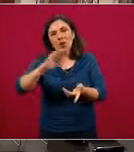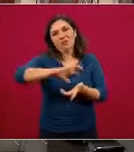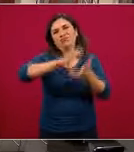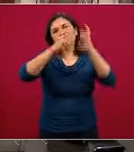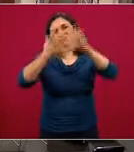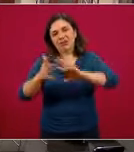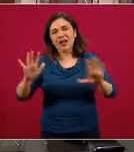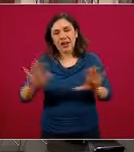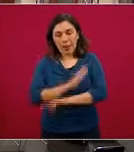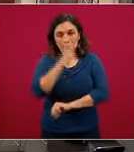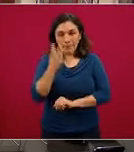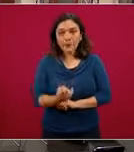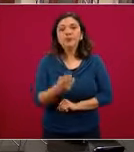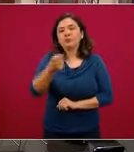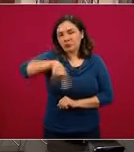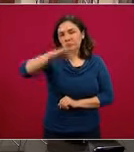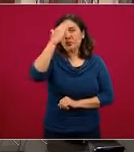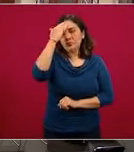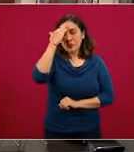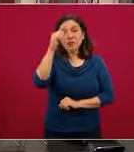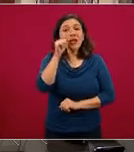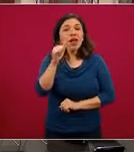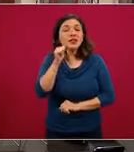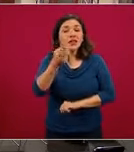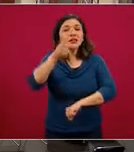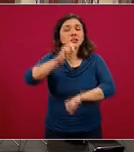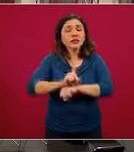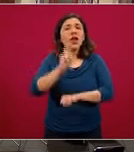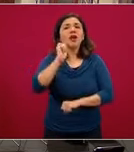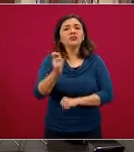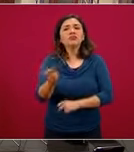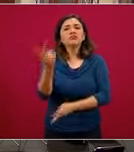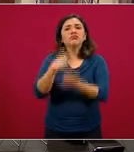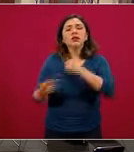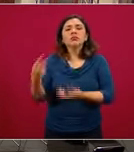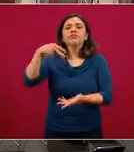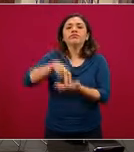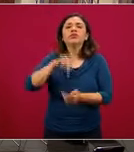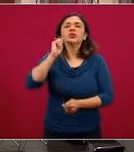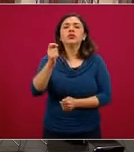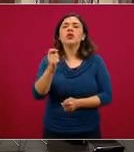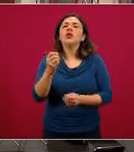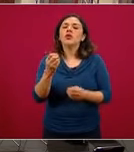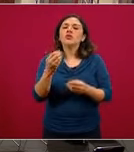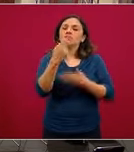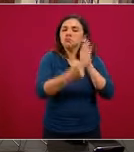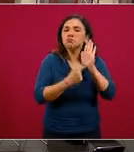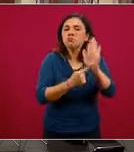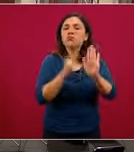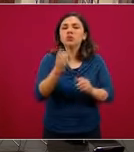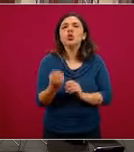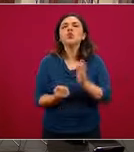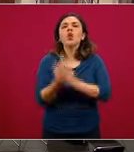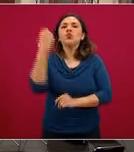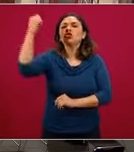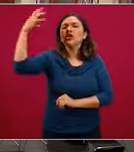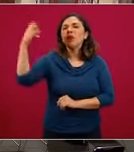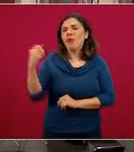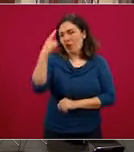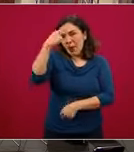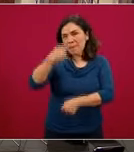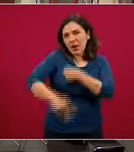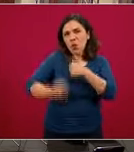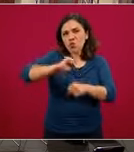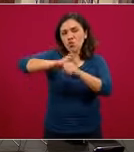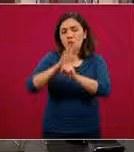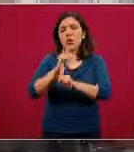de octubre. Como ustedes ya lo saben, el día de ayer se presentó el nuevo semáforo de riesgo COVID que estará vigente durante